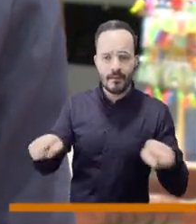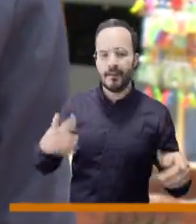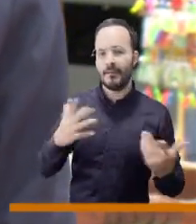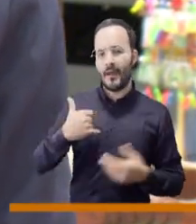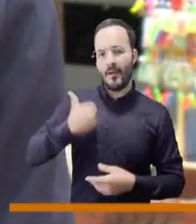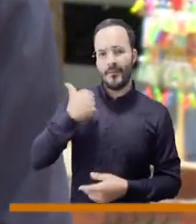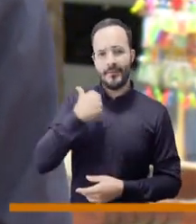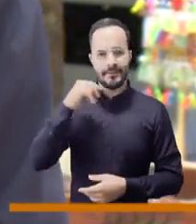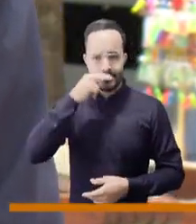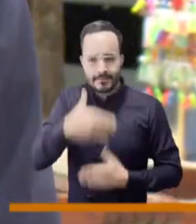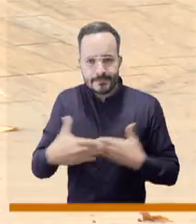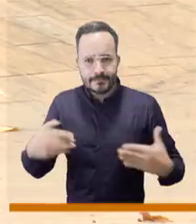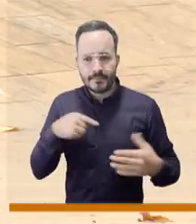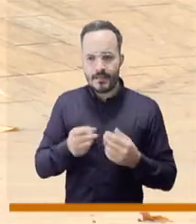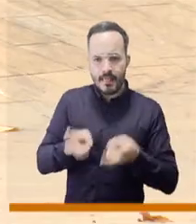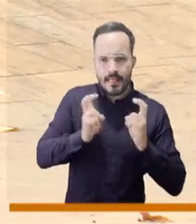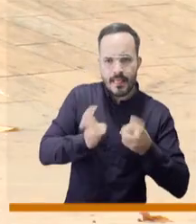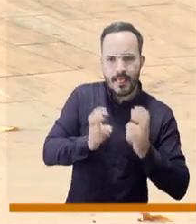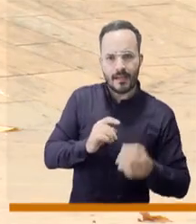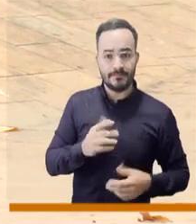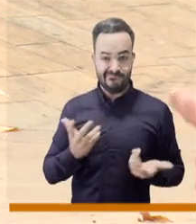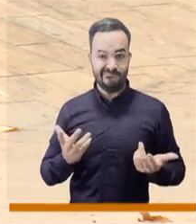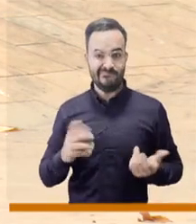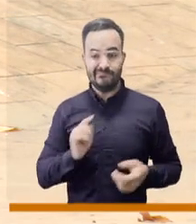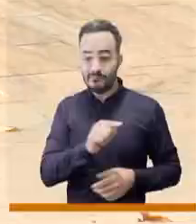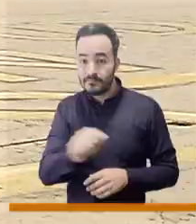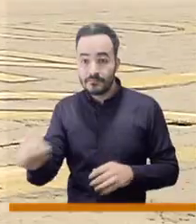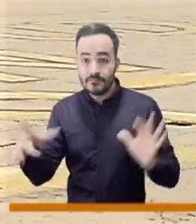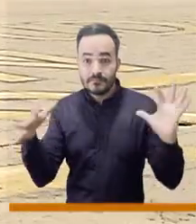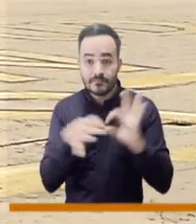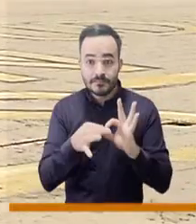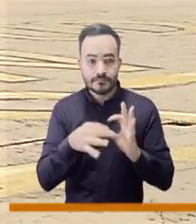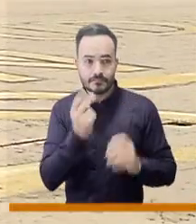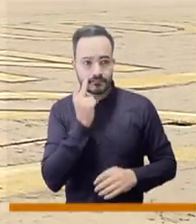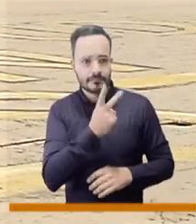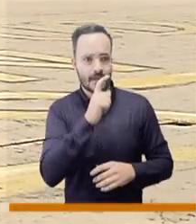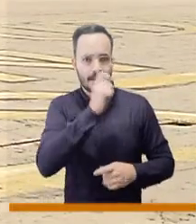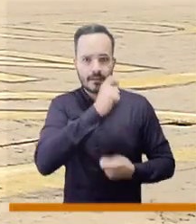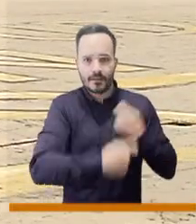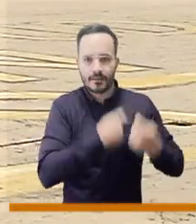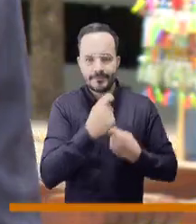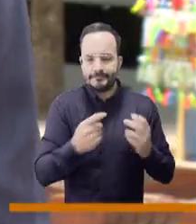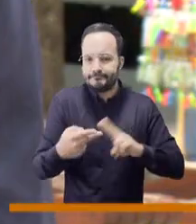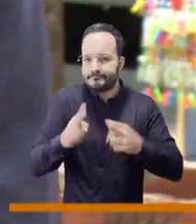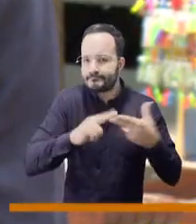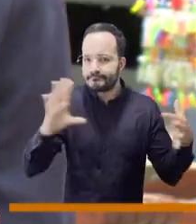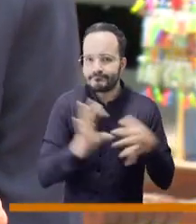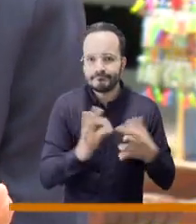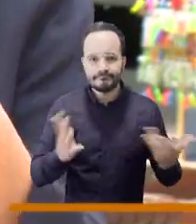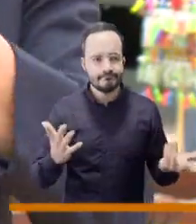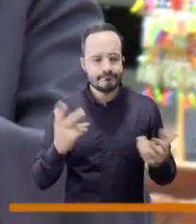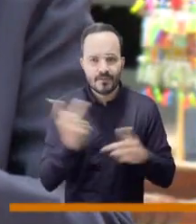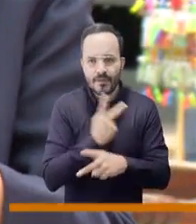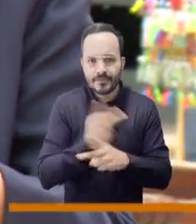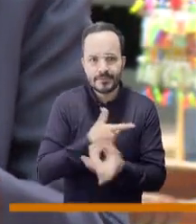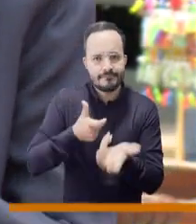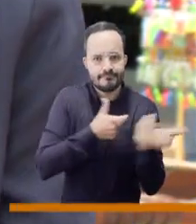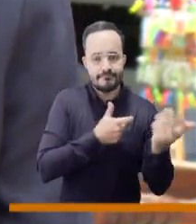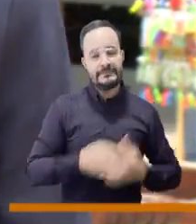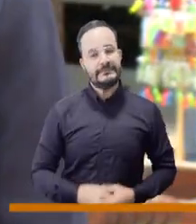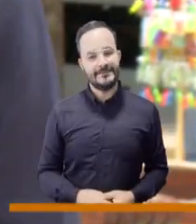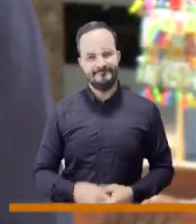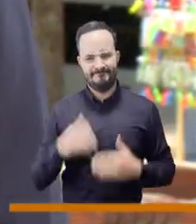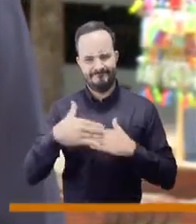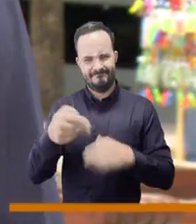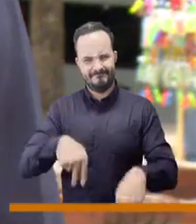jóvenes, explotación sexual, que está unido también a las lógicas del narcotráfico y de las